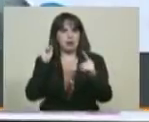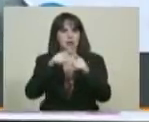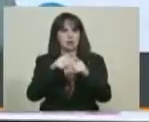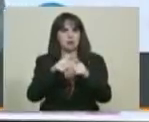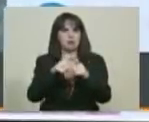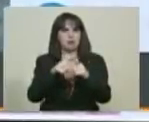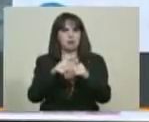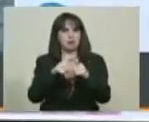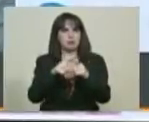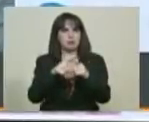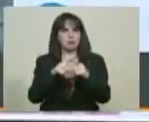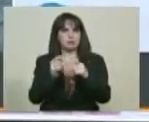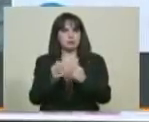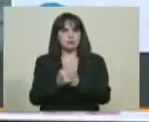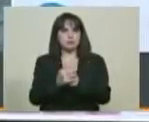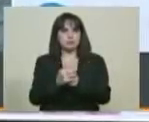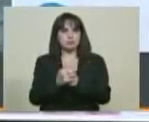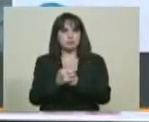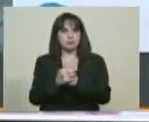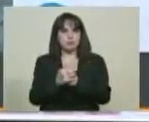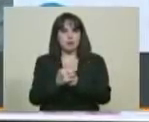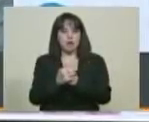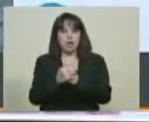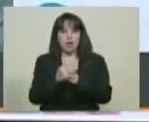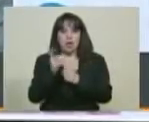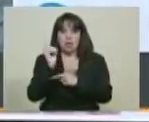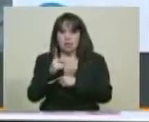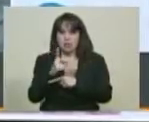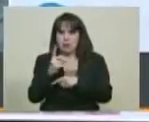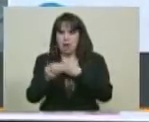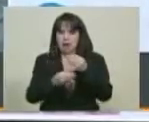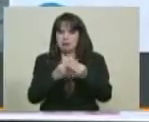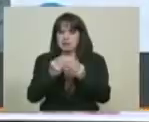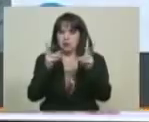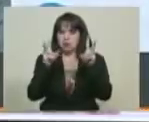Tenemos que ir conformando la agenda de trabajo,